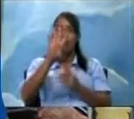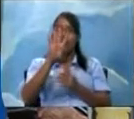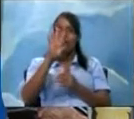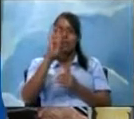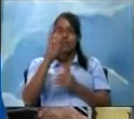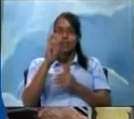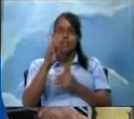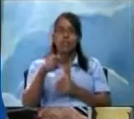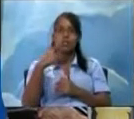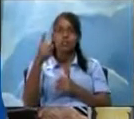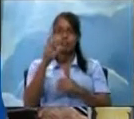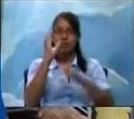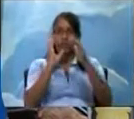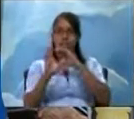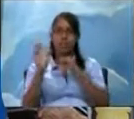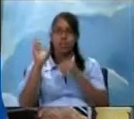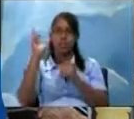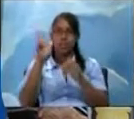Marcos